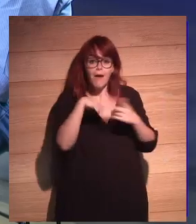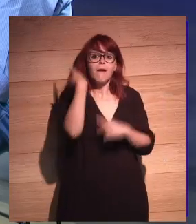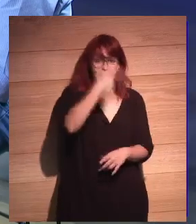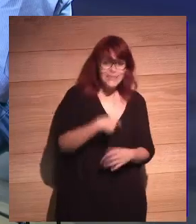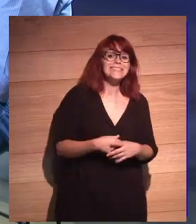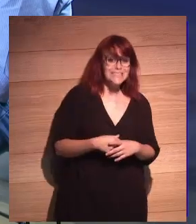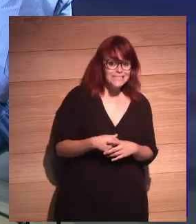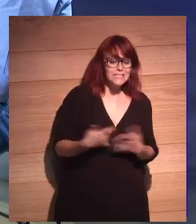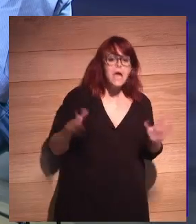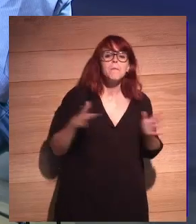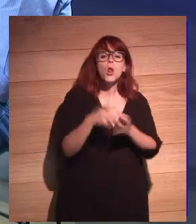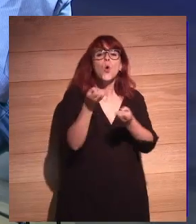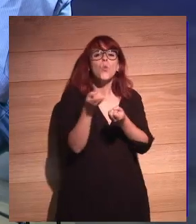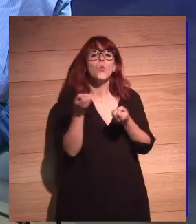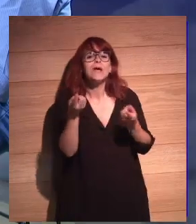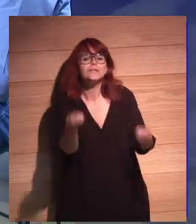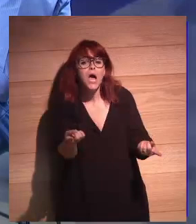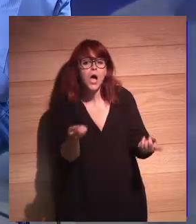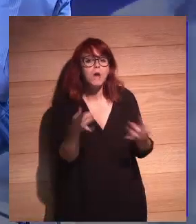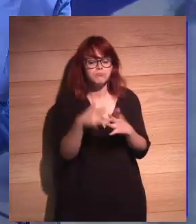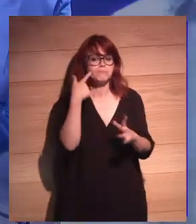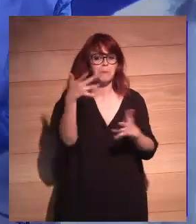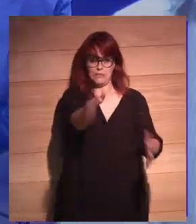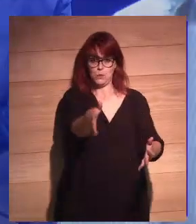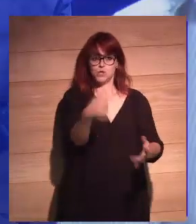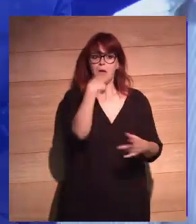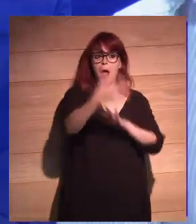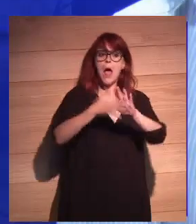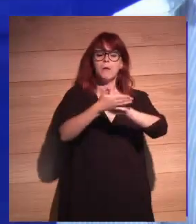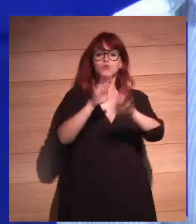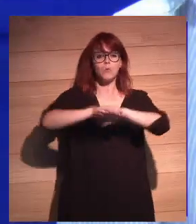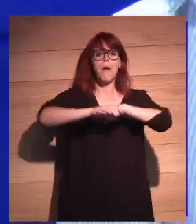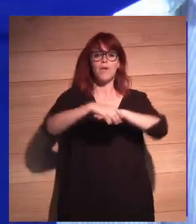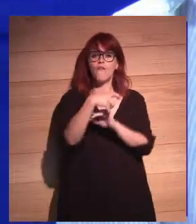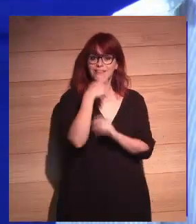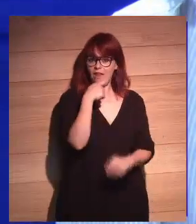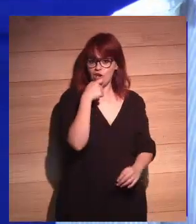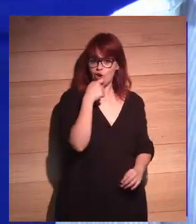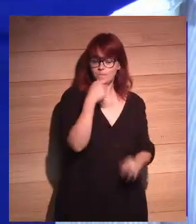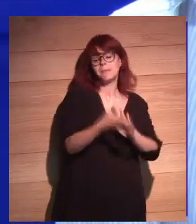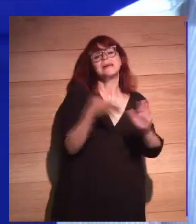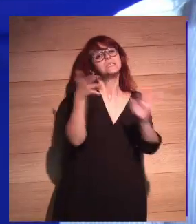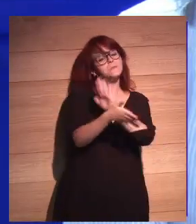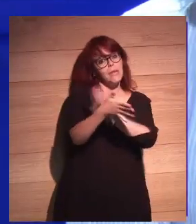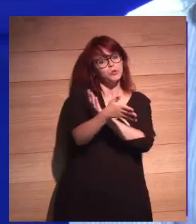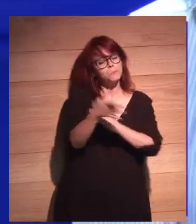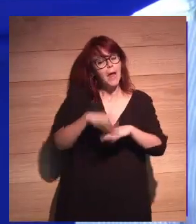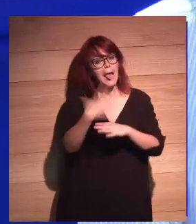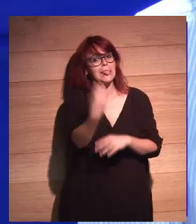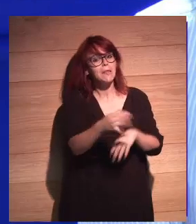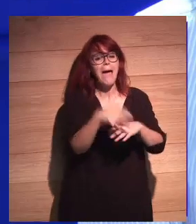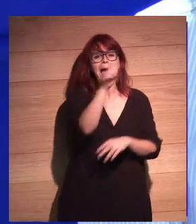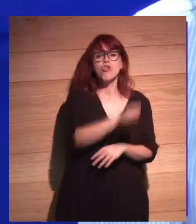dice, sí, ¿cuánto gastó pongo una referencia, ya que hay un amigo británico, se lo puedo explicar. En el